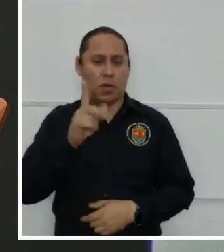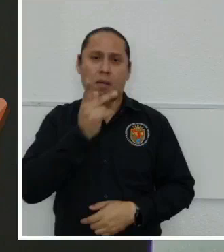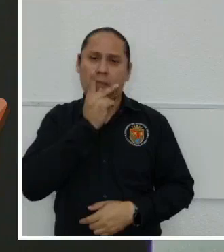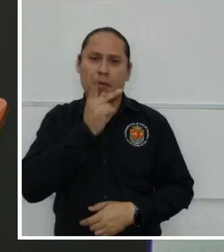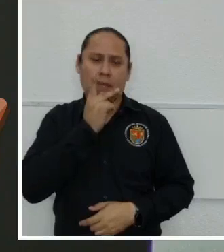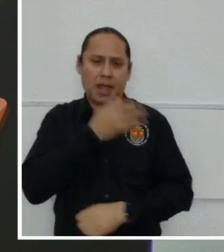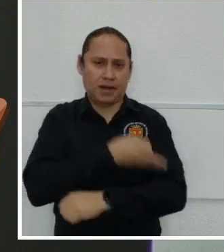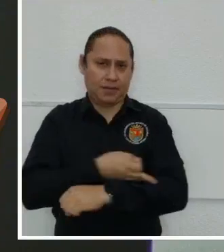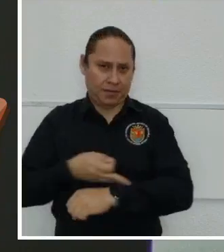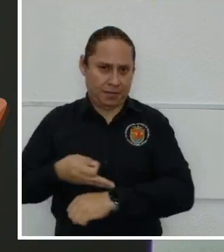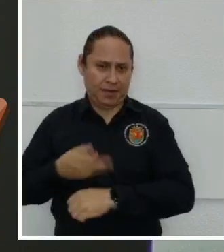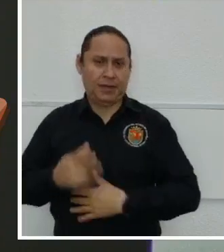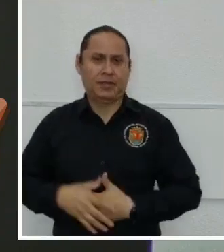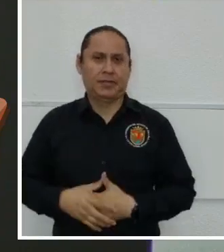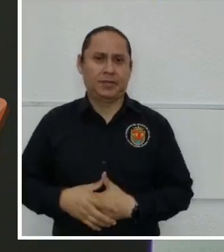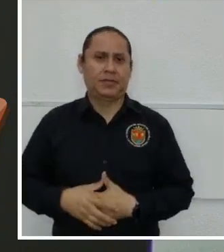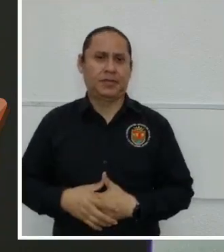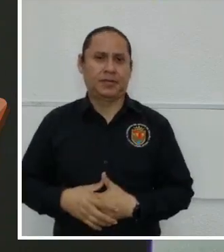que es